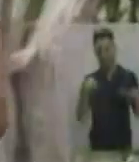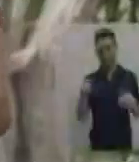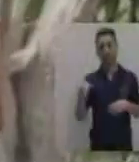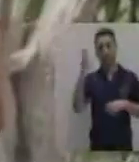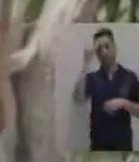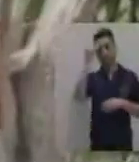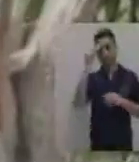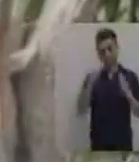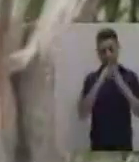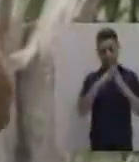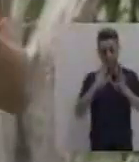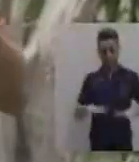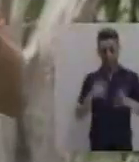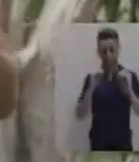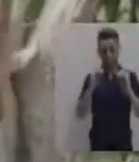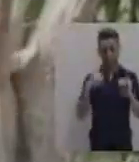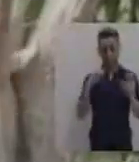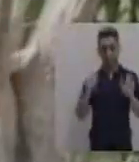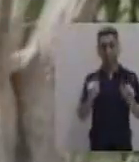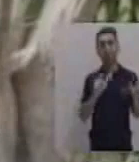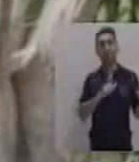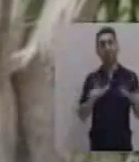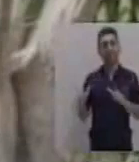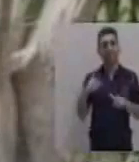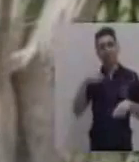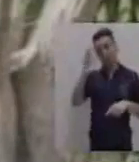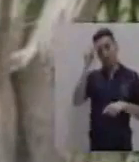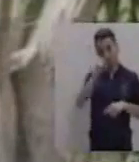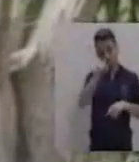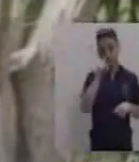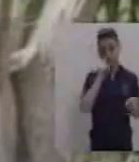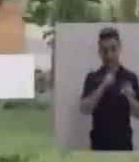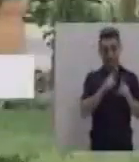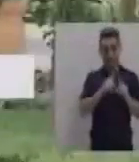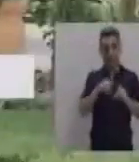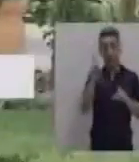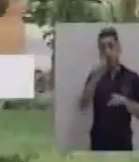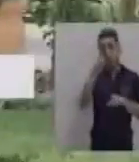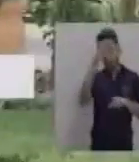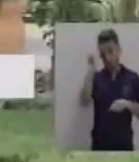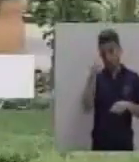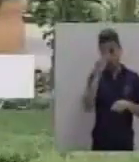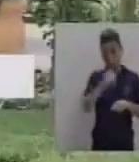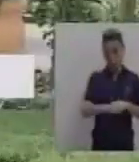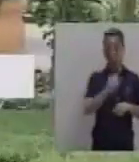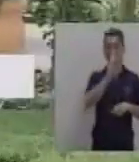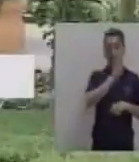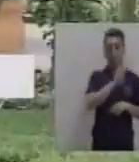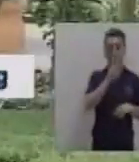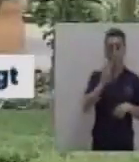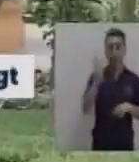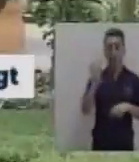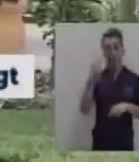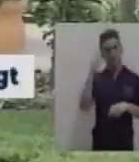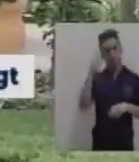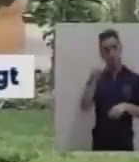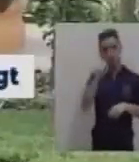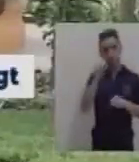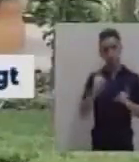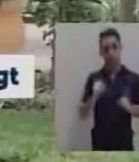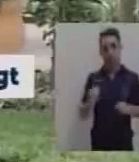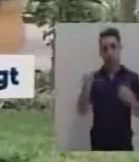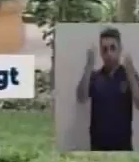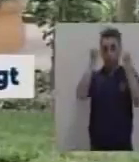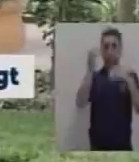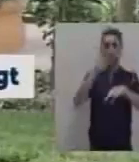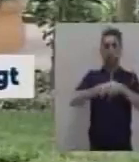Bienvenidos a Aprendo en Casa. Yo ya estoy listo para aprender, espero que ustedes también. Y no te olvides de ingresar a nuestro portal de internet para reforzar